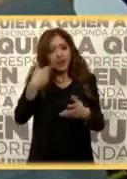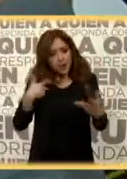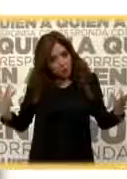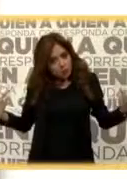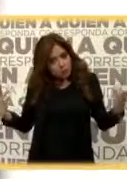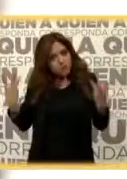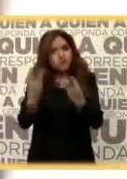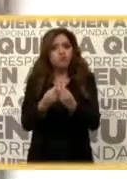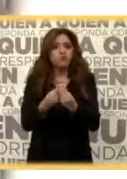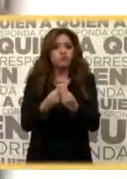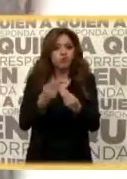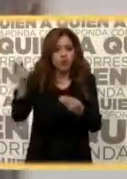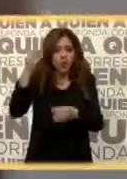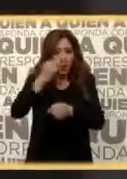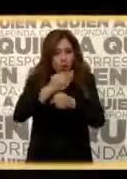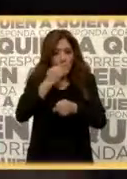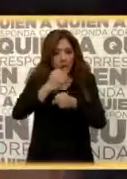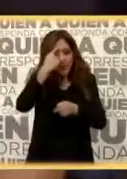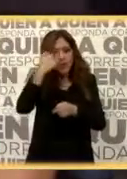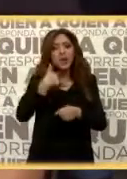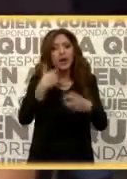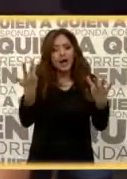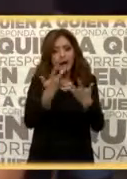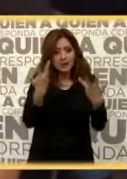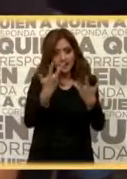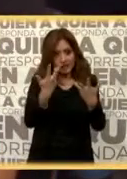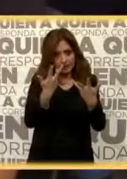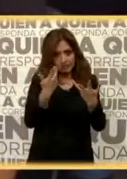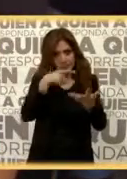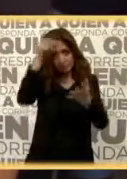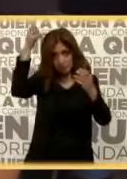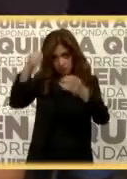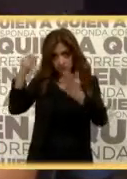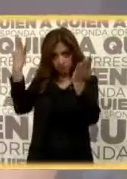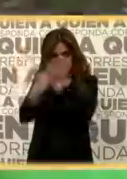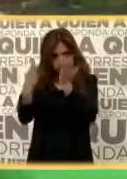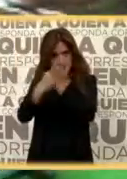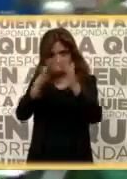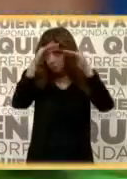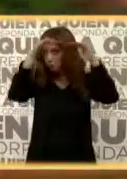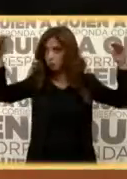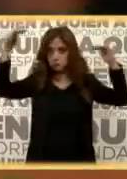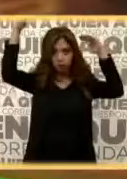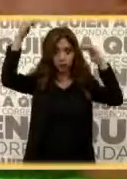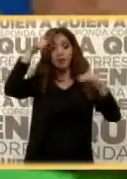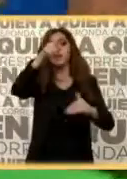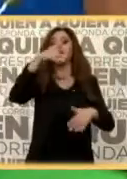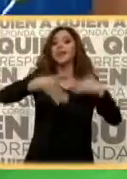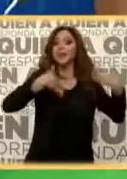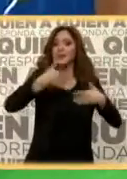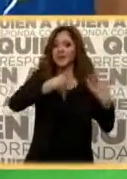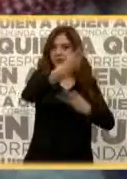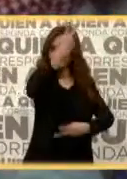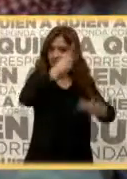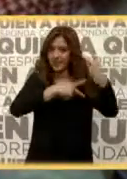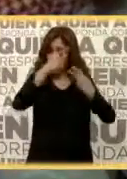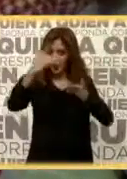entonces sí hay que pensar en los dos y las estructuras están manejadas para eso. La diversión te espera. Con tu